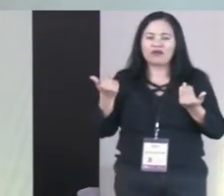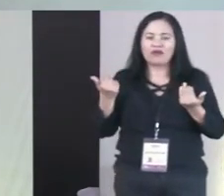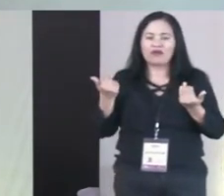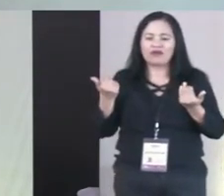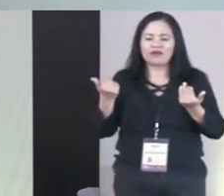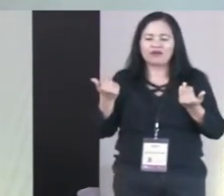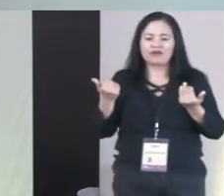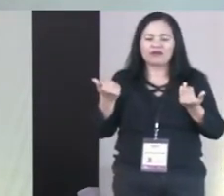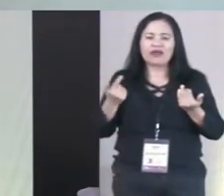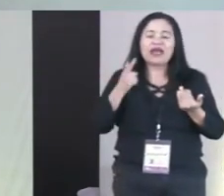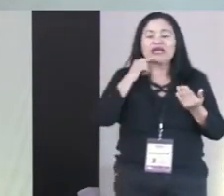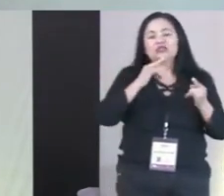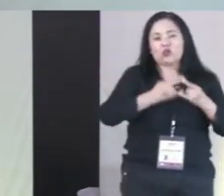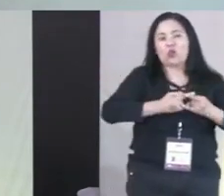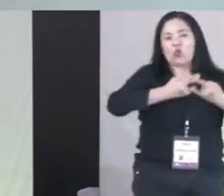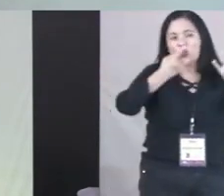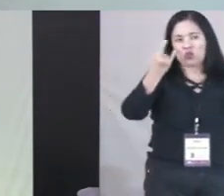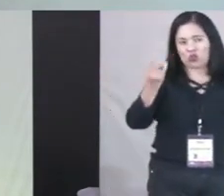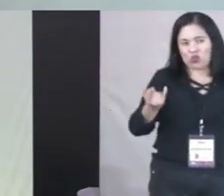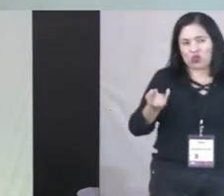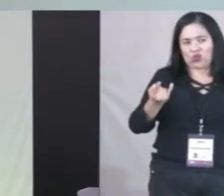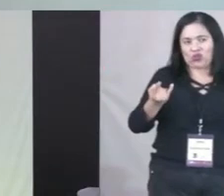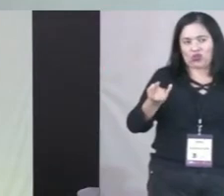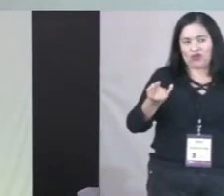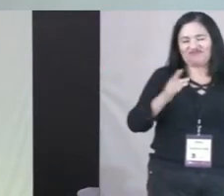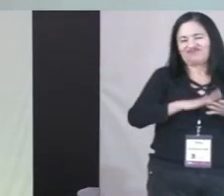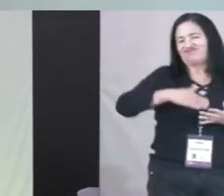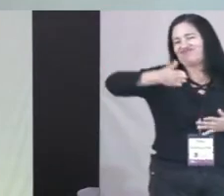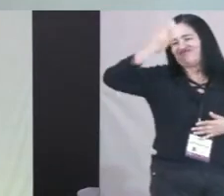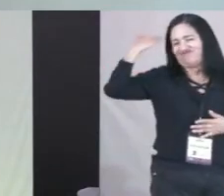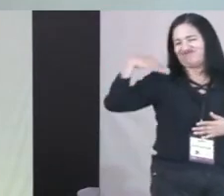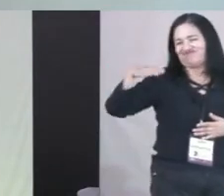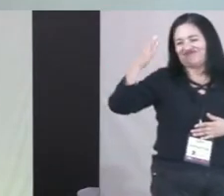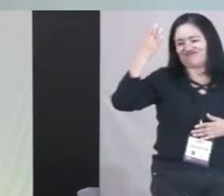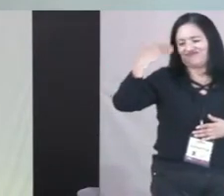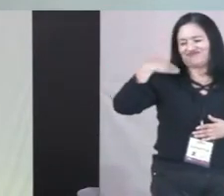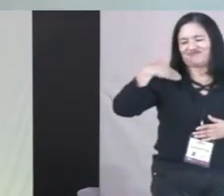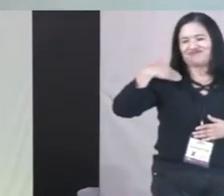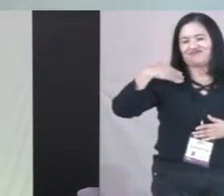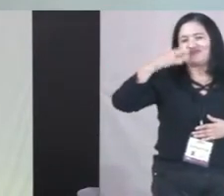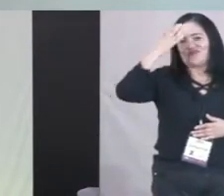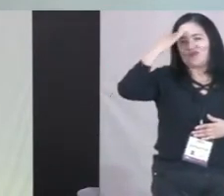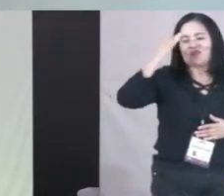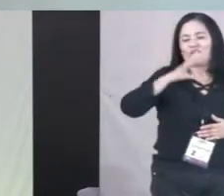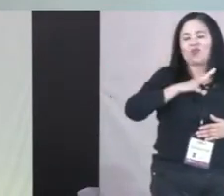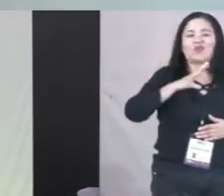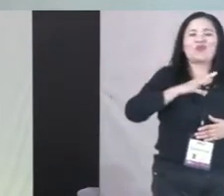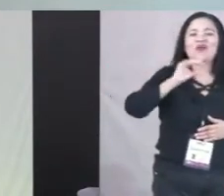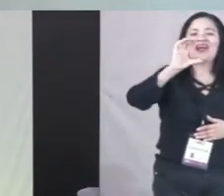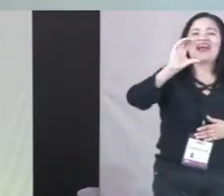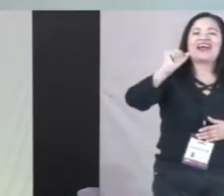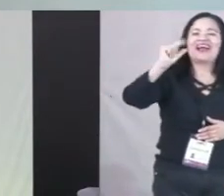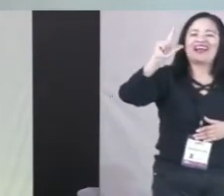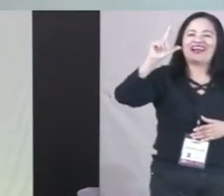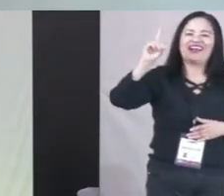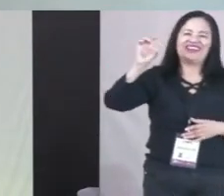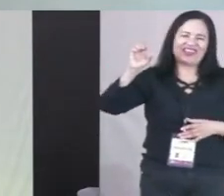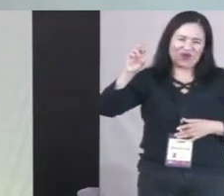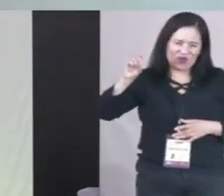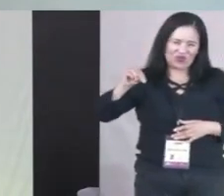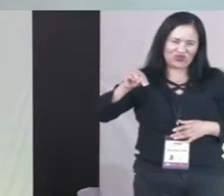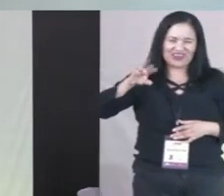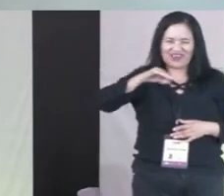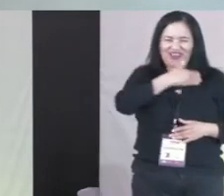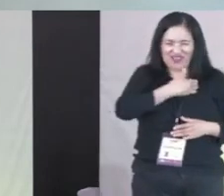Es una novela escrita en los peores momentos del calderonato, del baño de sangre, de la